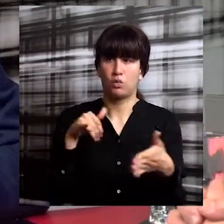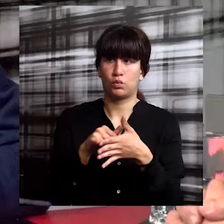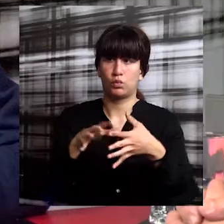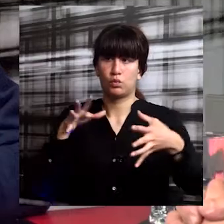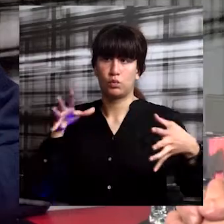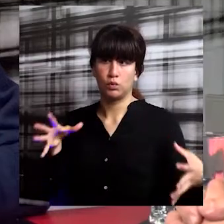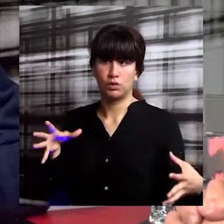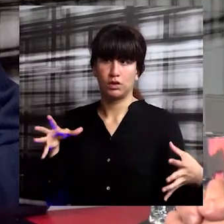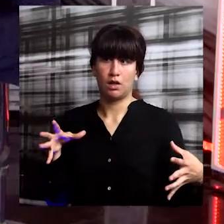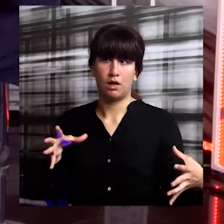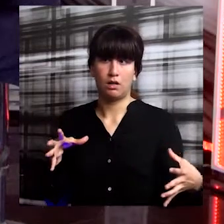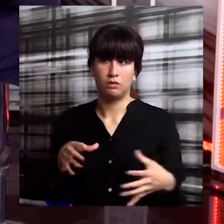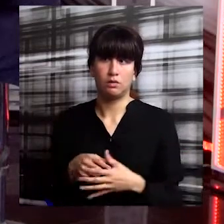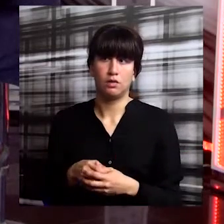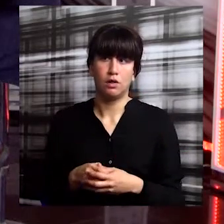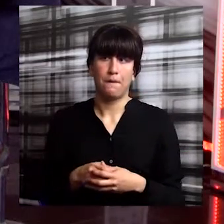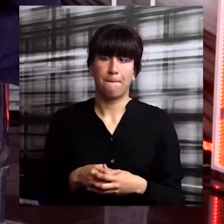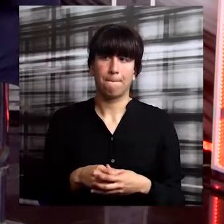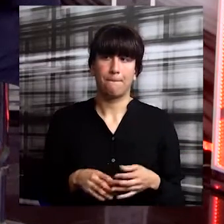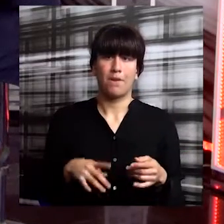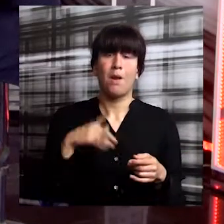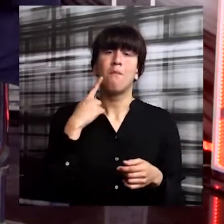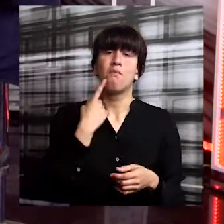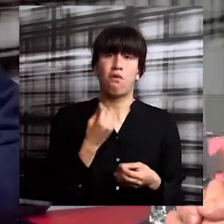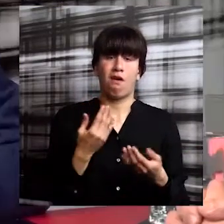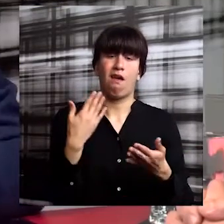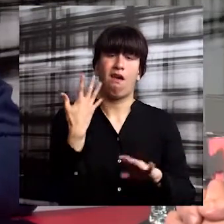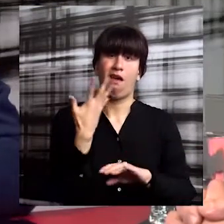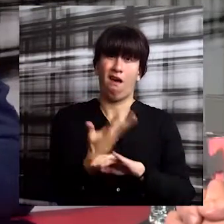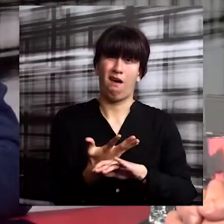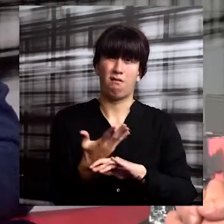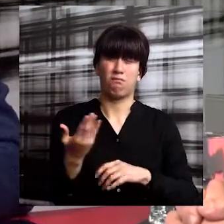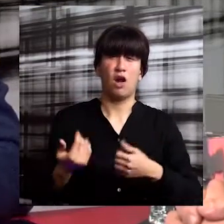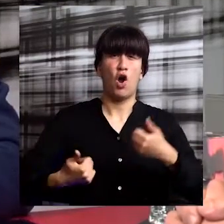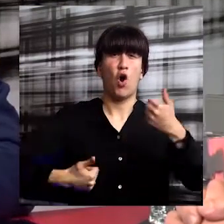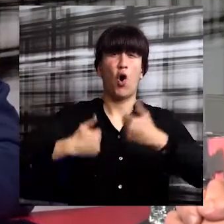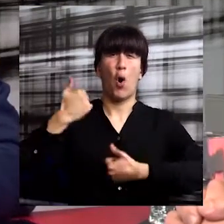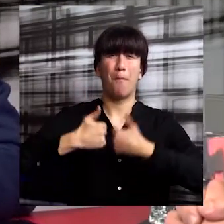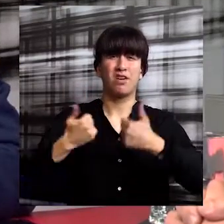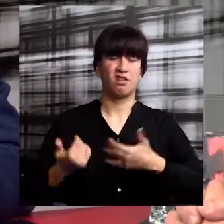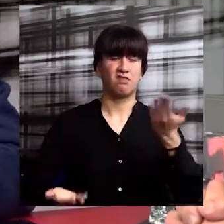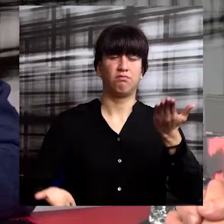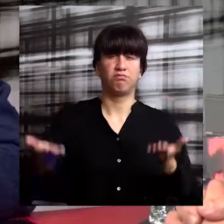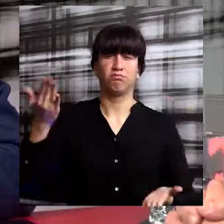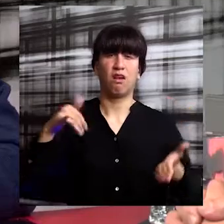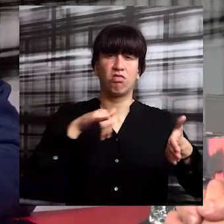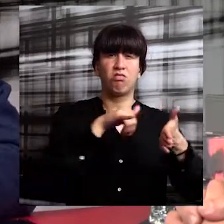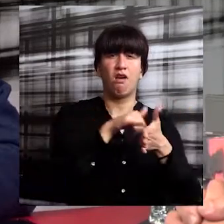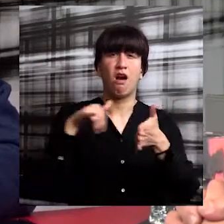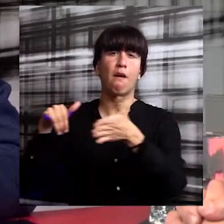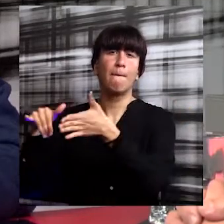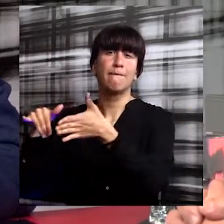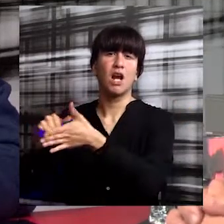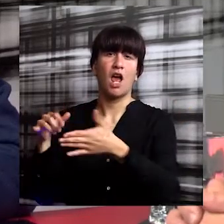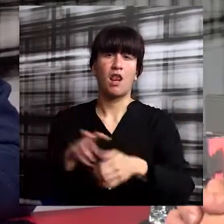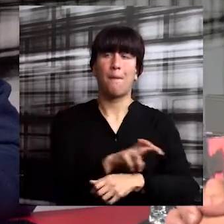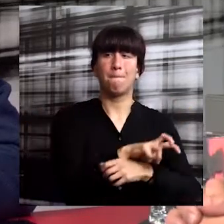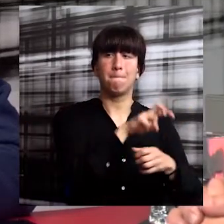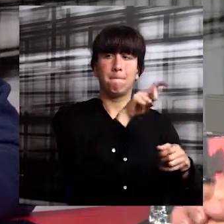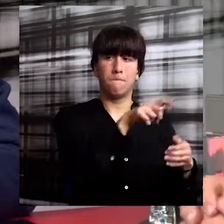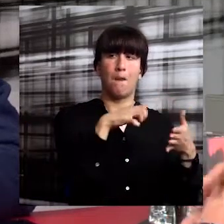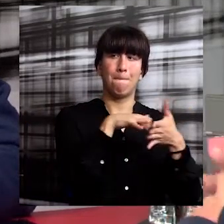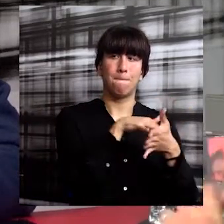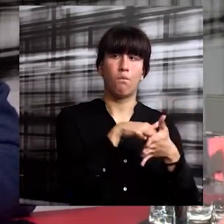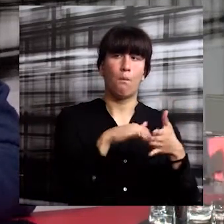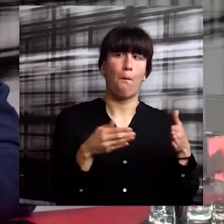2. Porque habiendo competencia entre terminales, podríamos perfectamente tener un terminal portuario para carga destinado para uso preferente